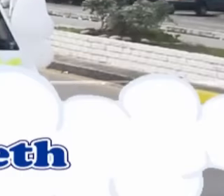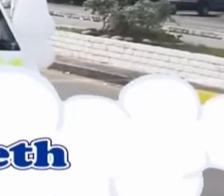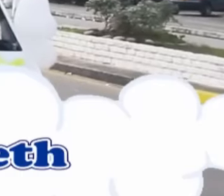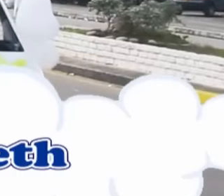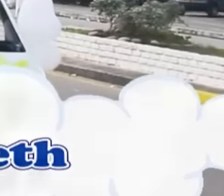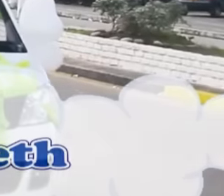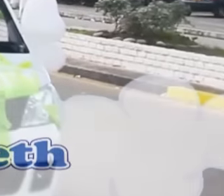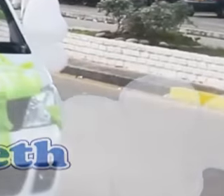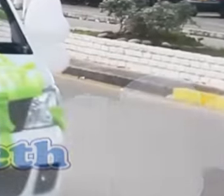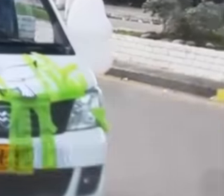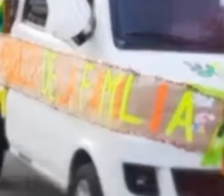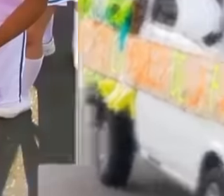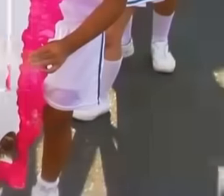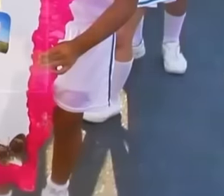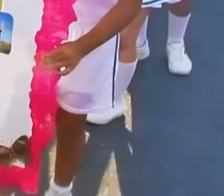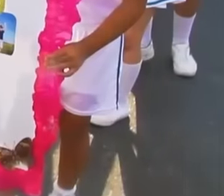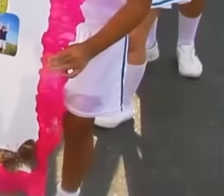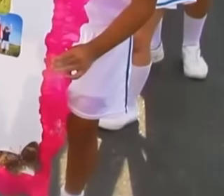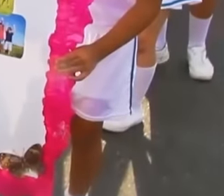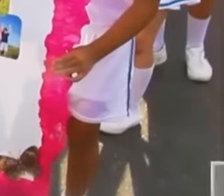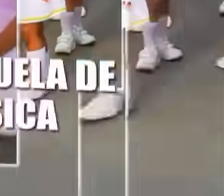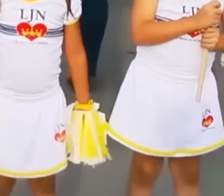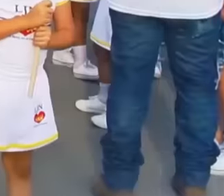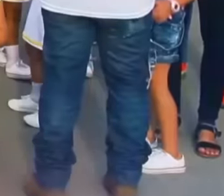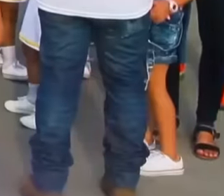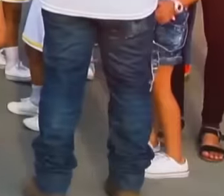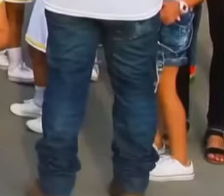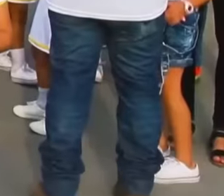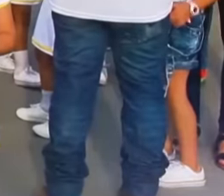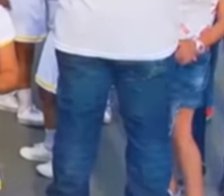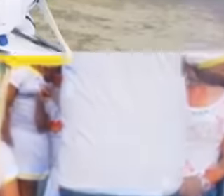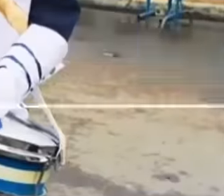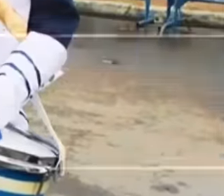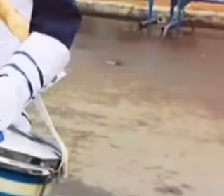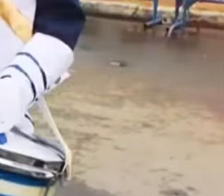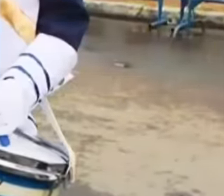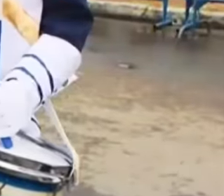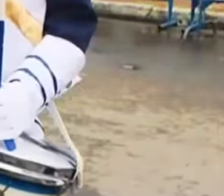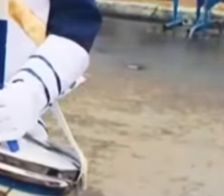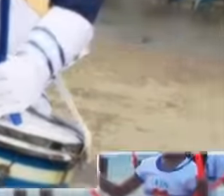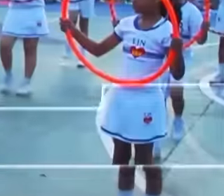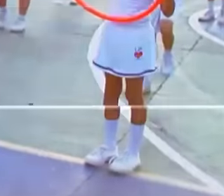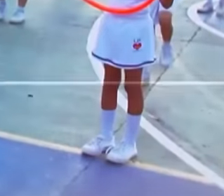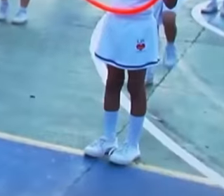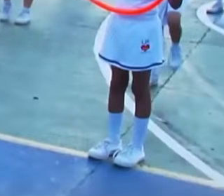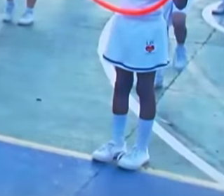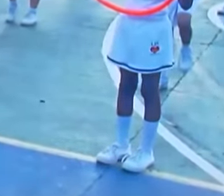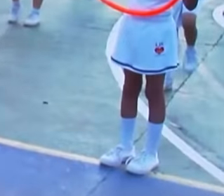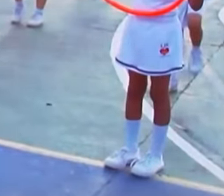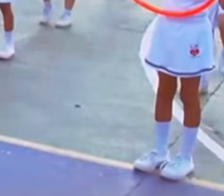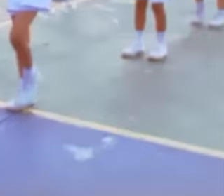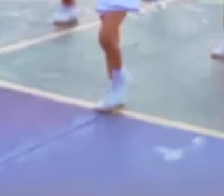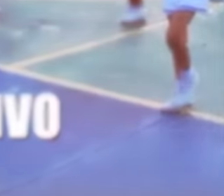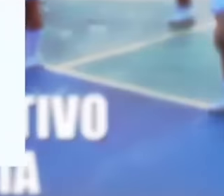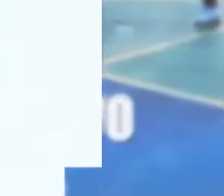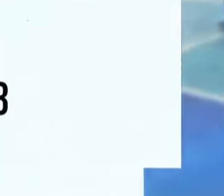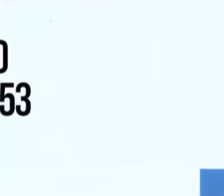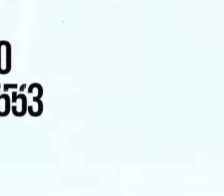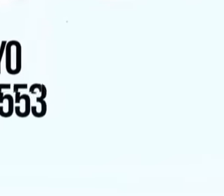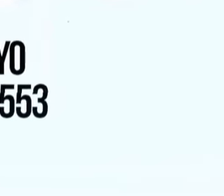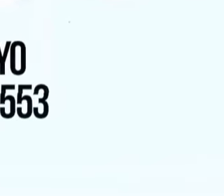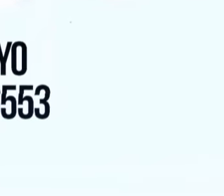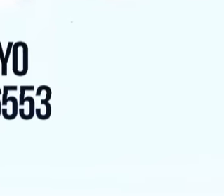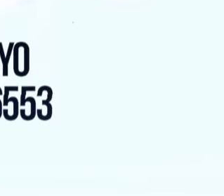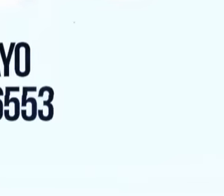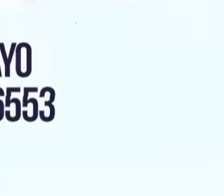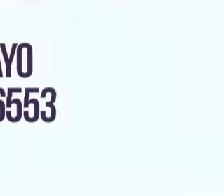Bermeja. Inscripciones abiertas para los grados preescolar y primaria. Servicio de escuela de música, banda de marcha, club deportivo